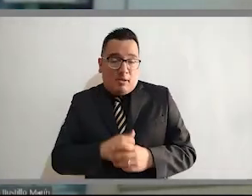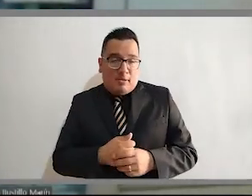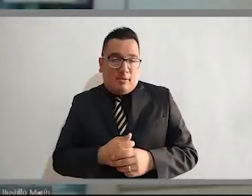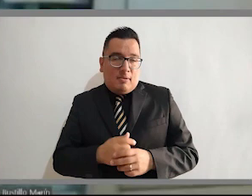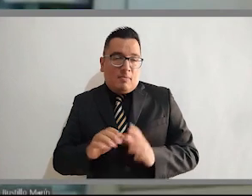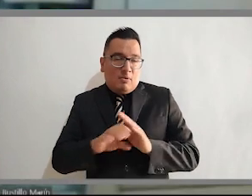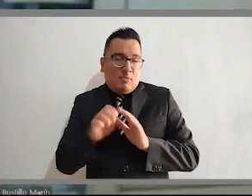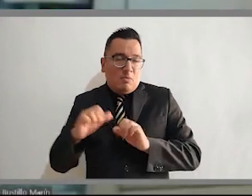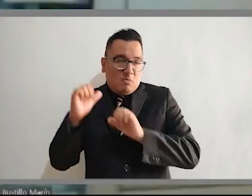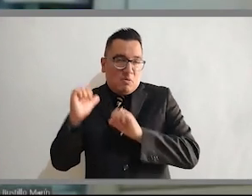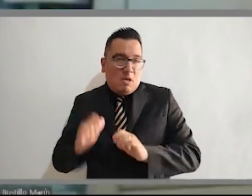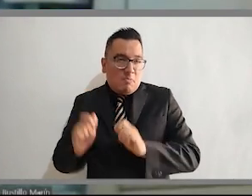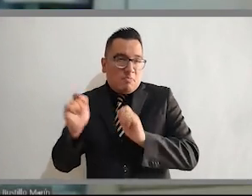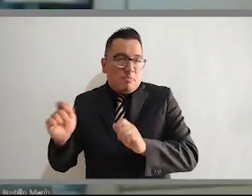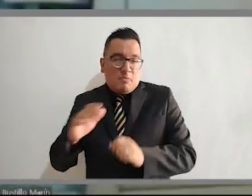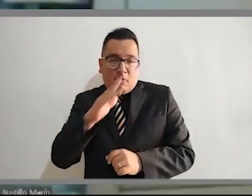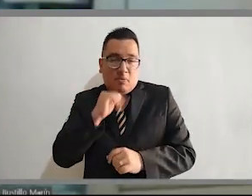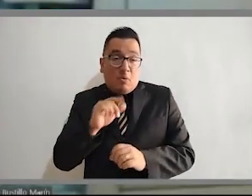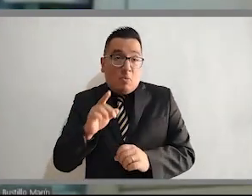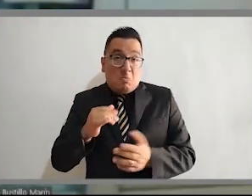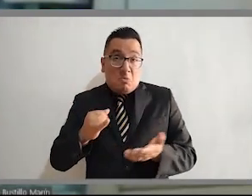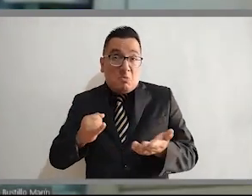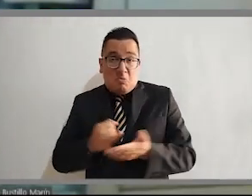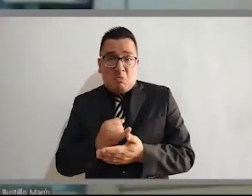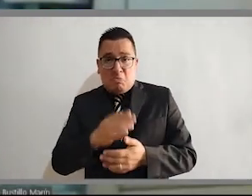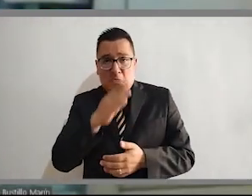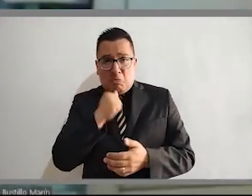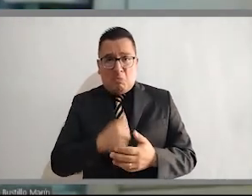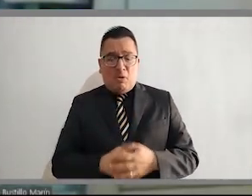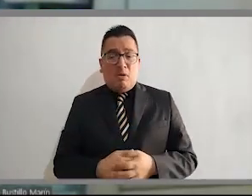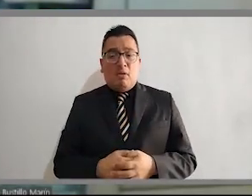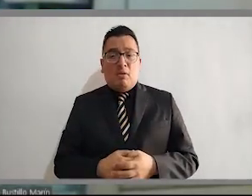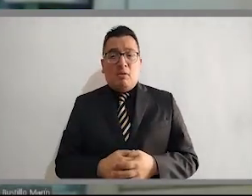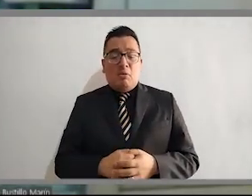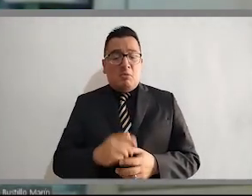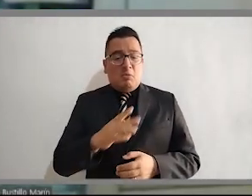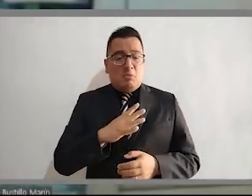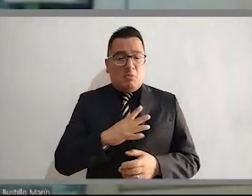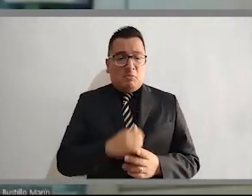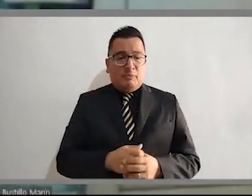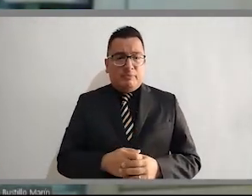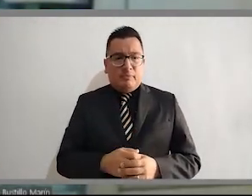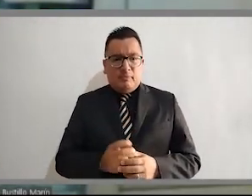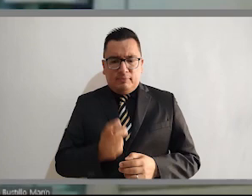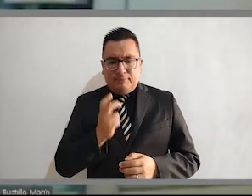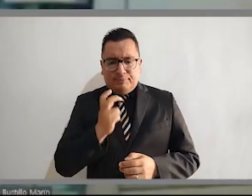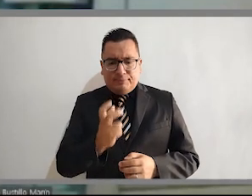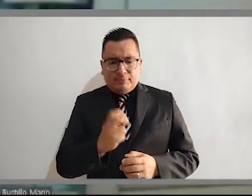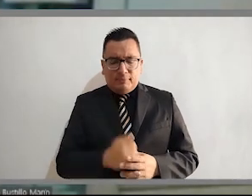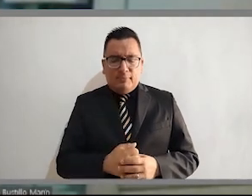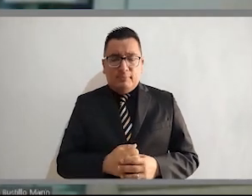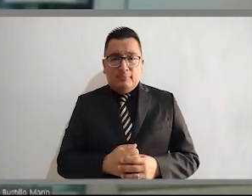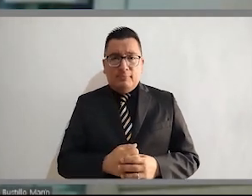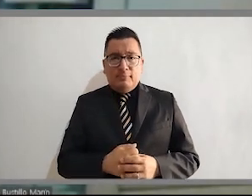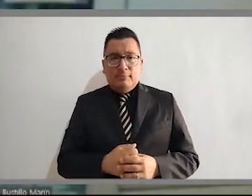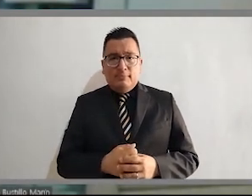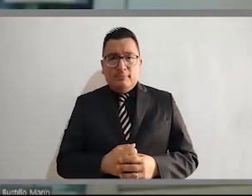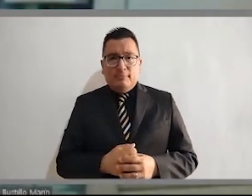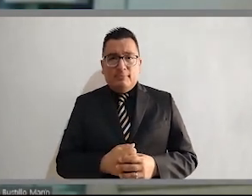en los mejores cargos. Ellas no pueden tomar decisiones, están ahí, pero no van a estar en los mejores cargos de esos